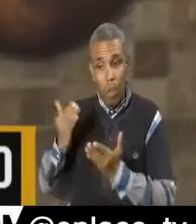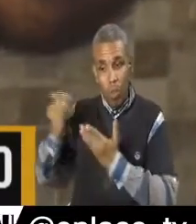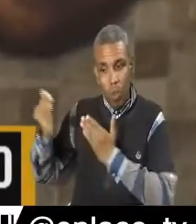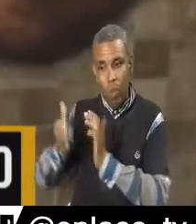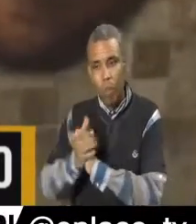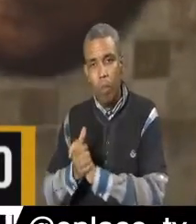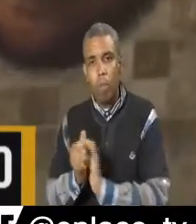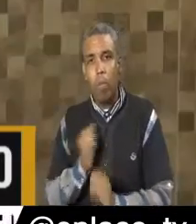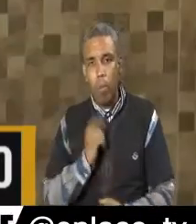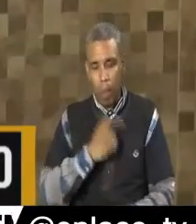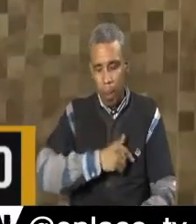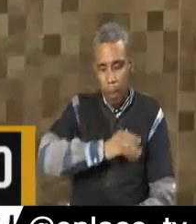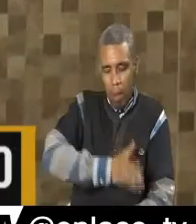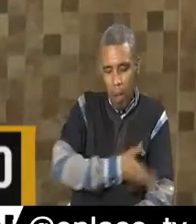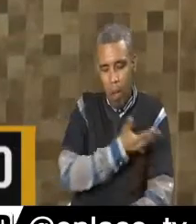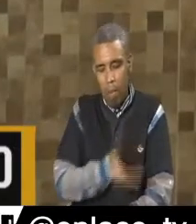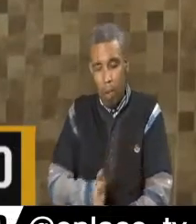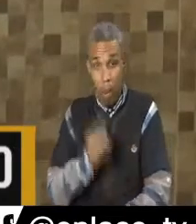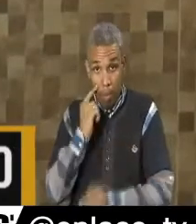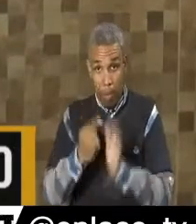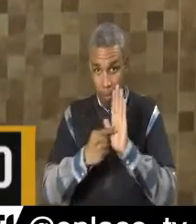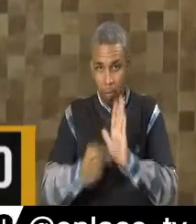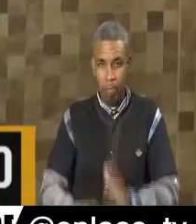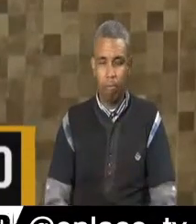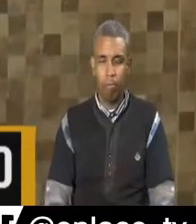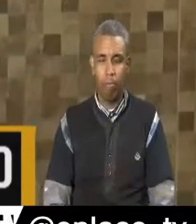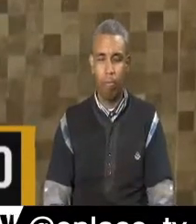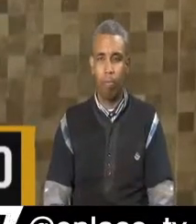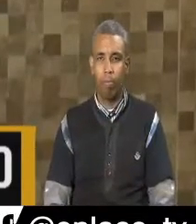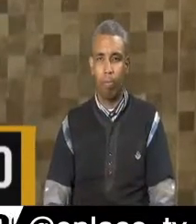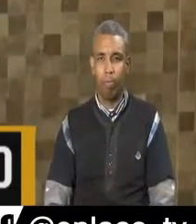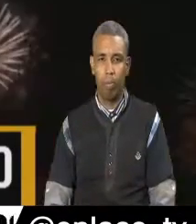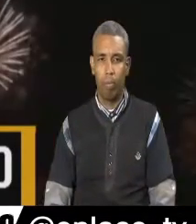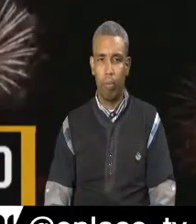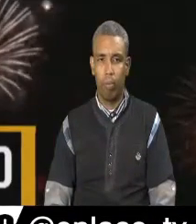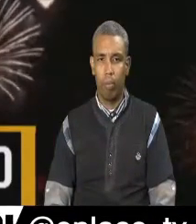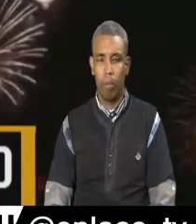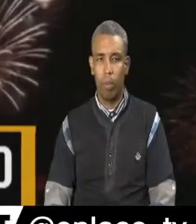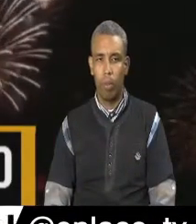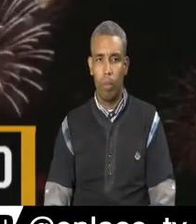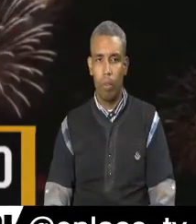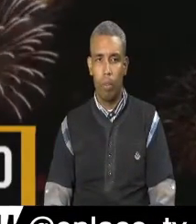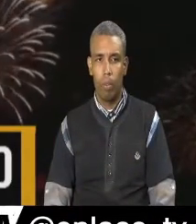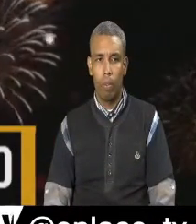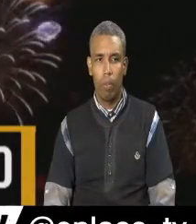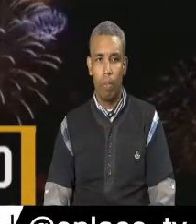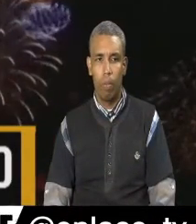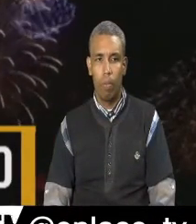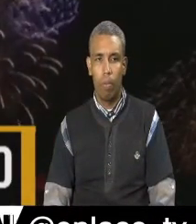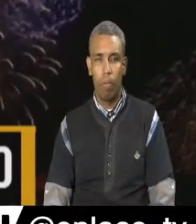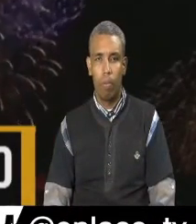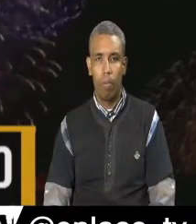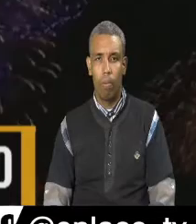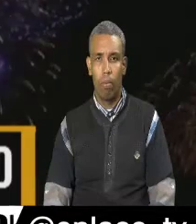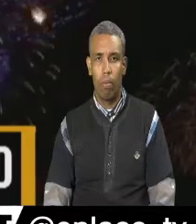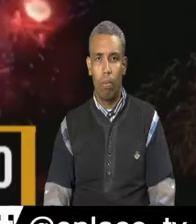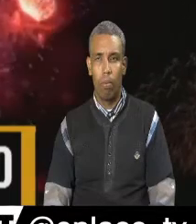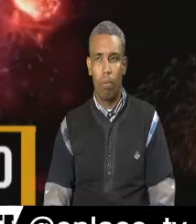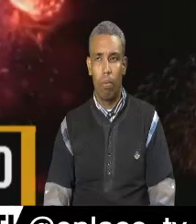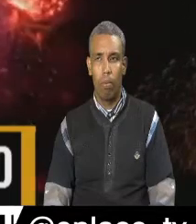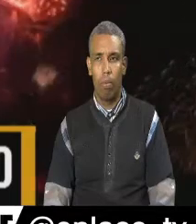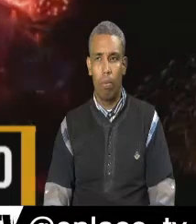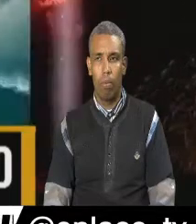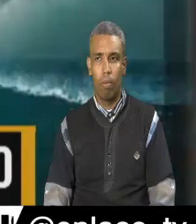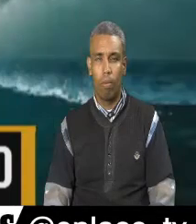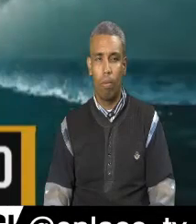ser es el mensaje. Ya en mi dolor, mi soledad, existe Dios. Él